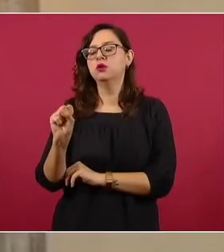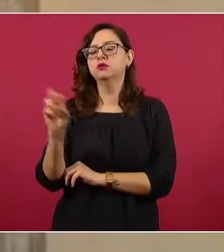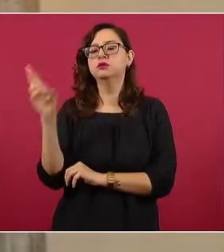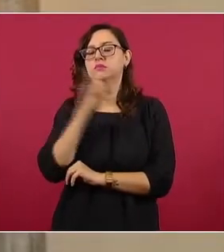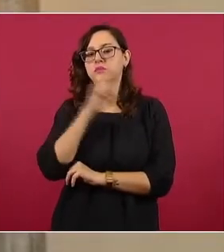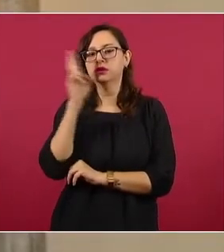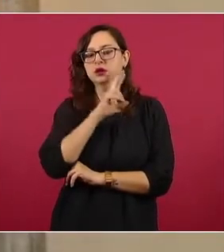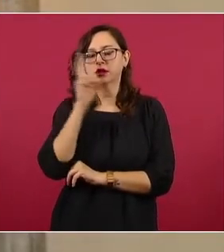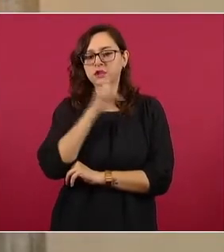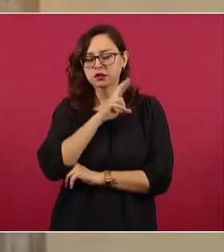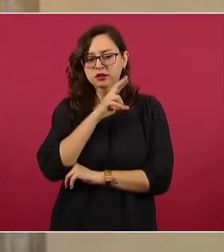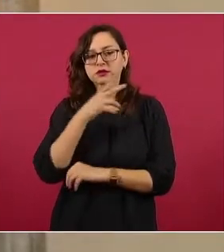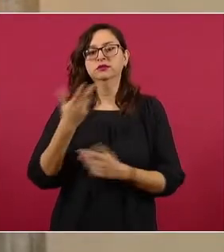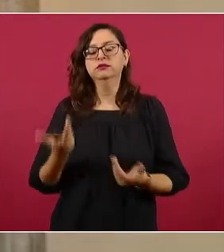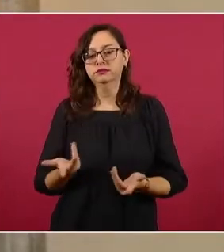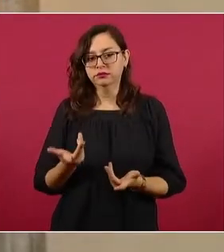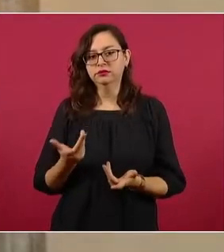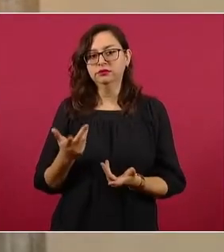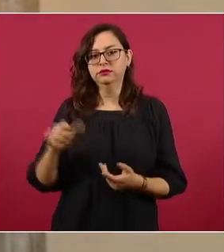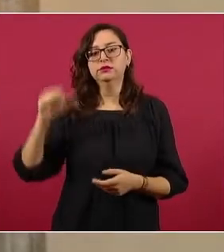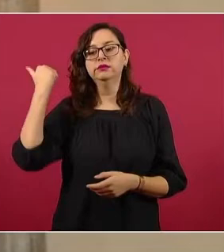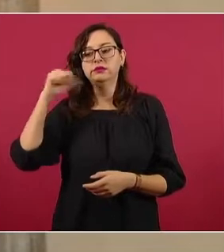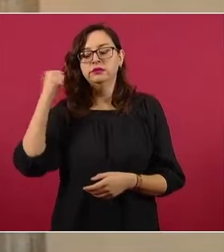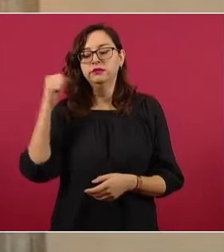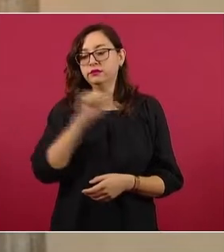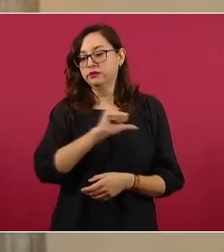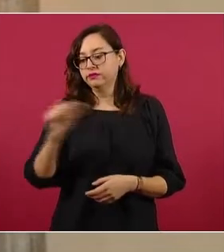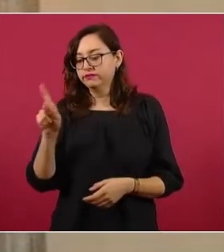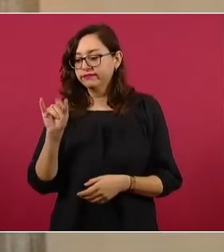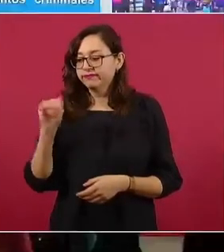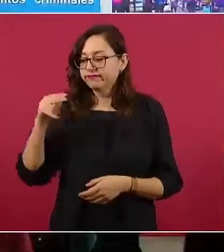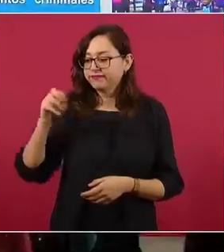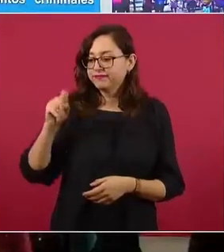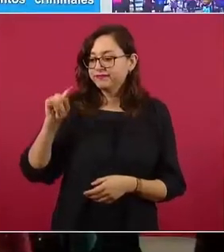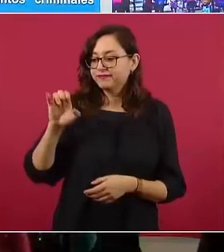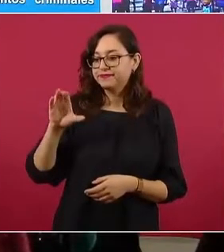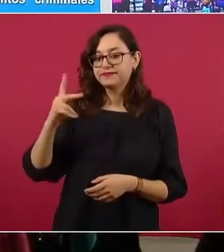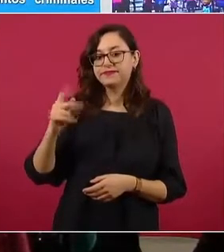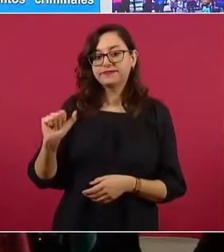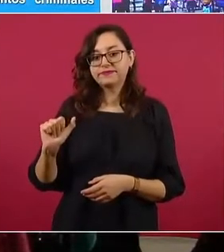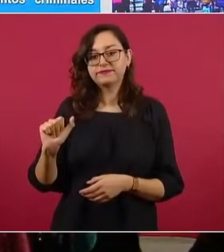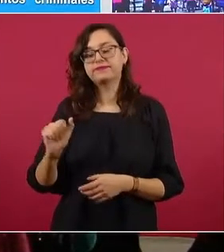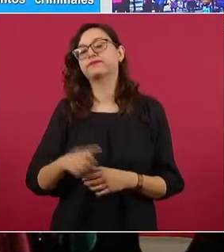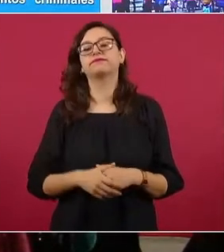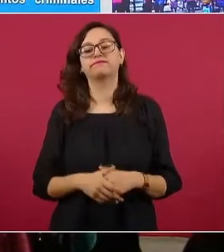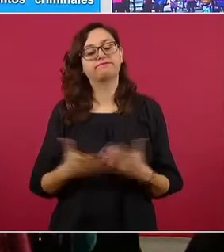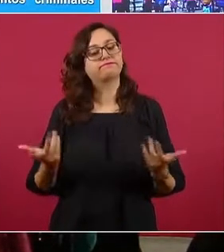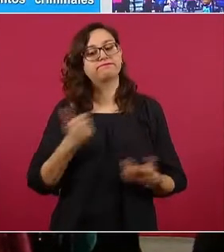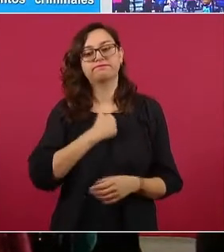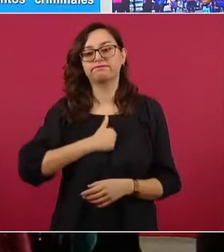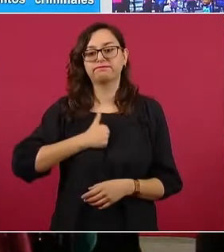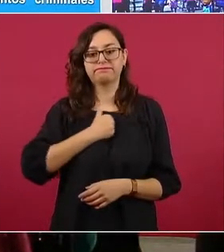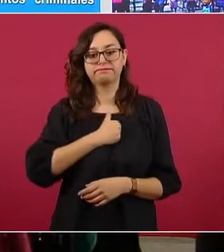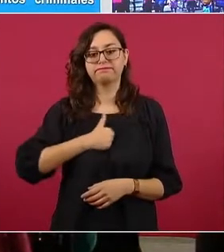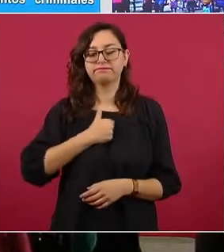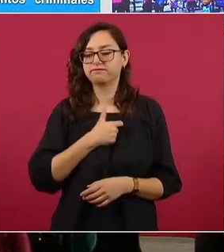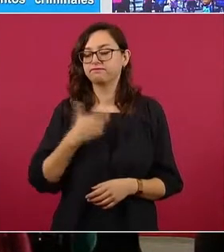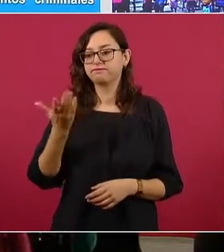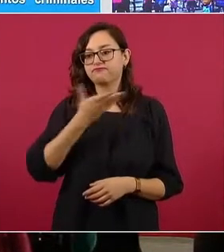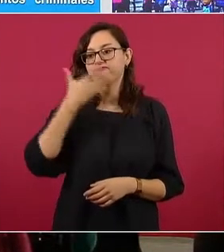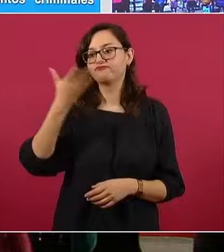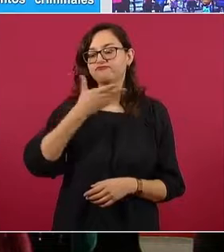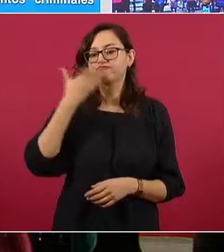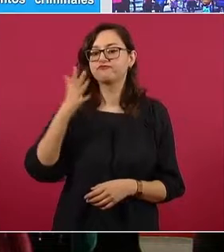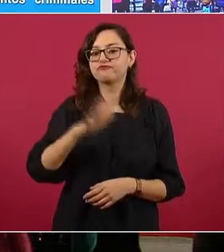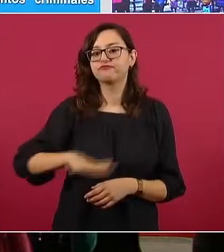operan entre la carretera de Acapulco y Pinotepa Nacional y tienen desafortunadamente actividades criminales en